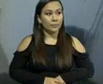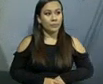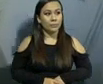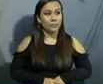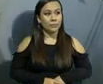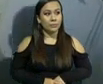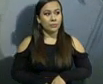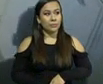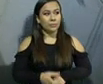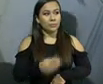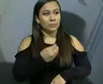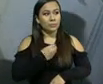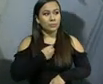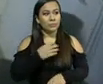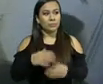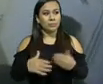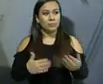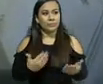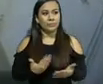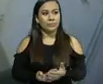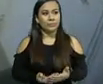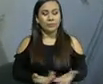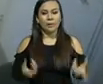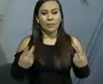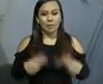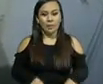su retiro su búsqueda